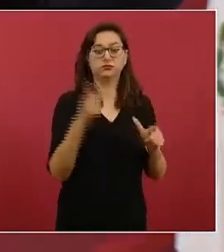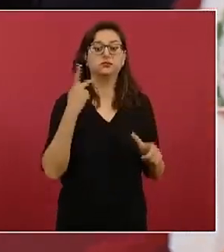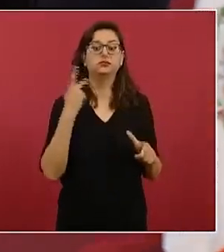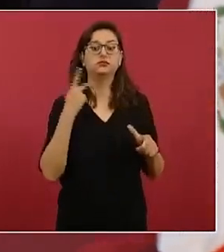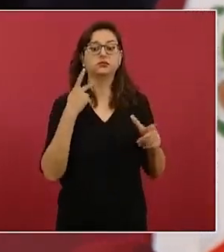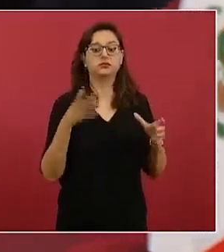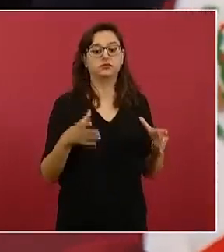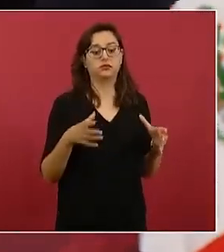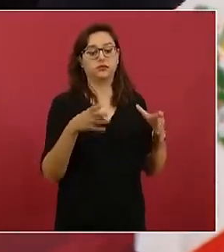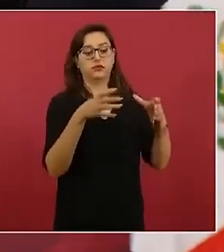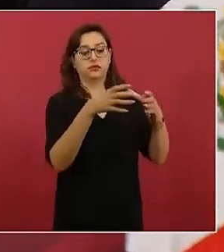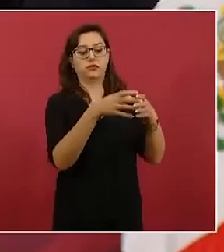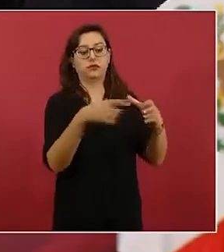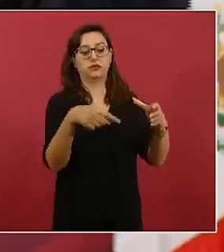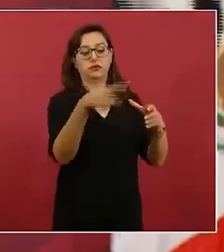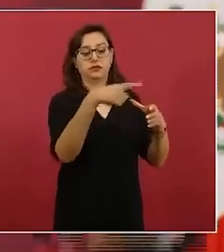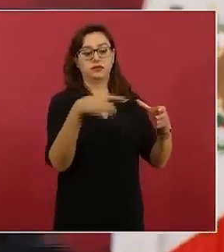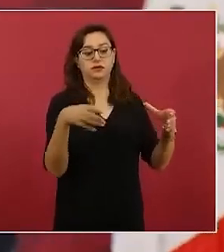en la élite,